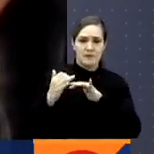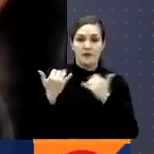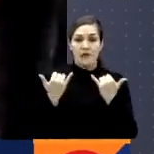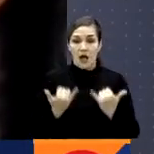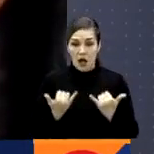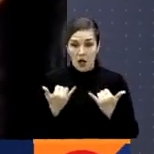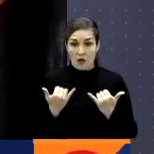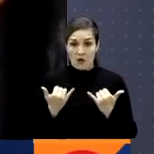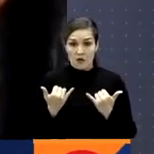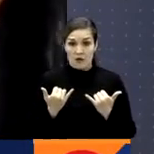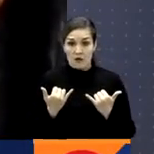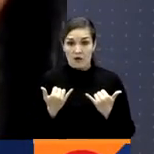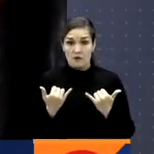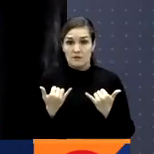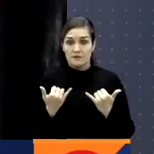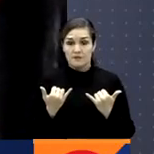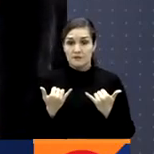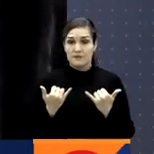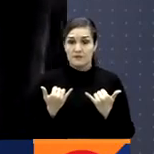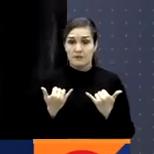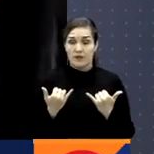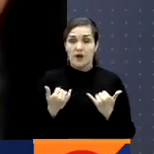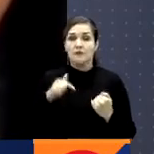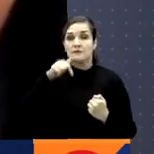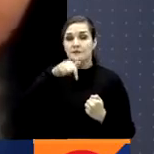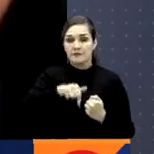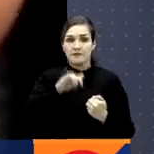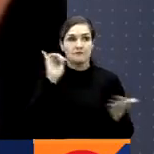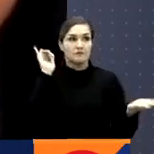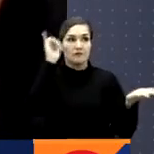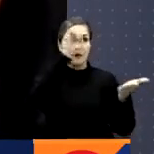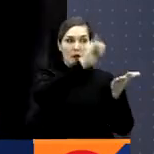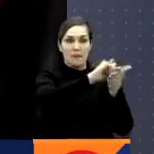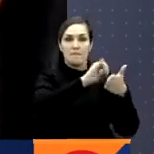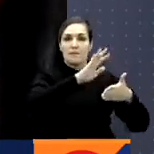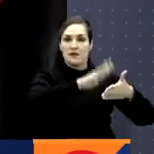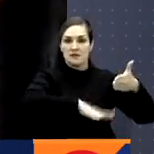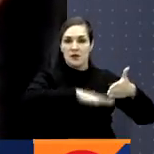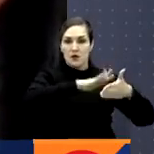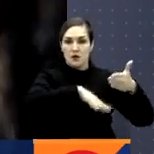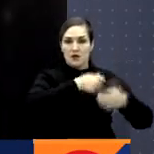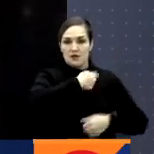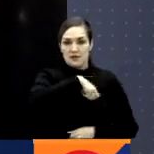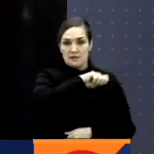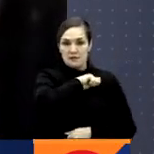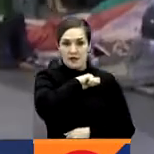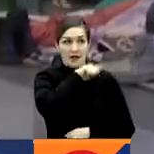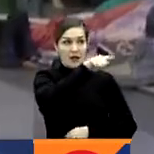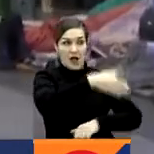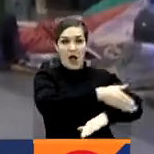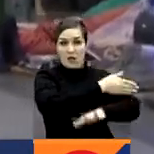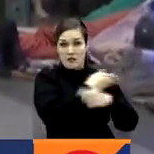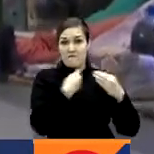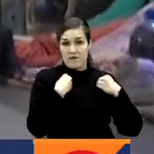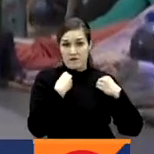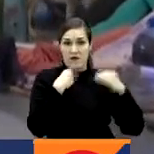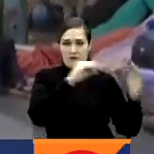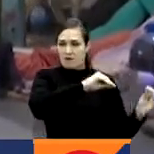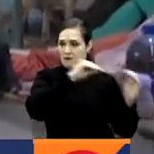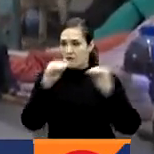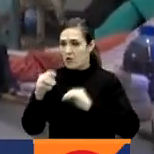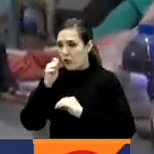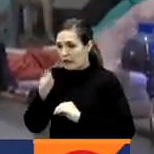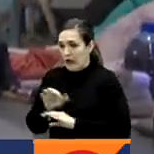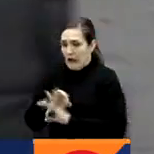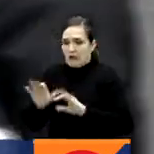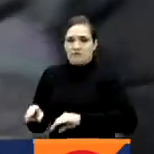nosotros justamente vamos a volar a barcelona que le recibíamos antes de estar en ucrania por fortuna lograron